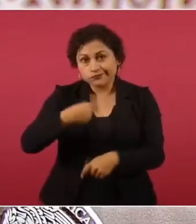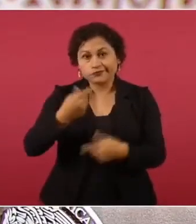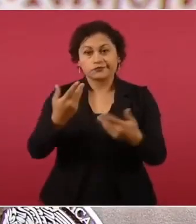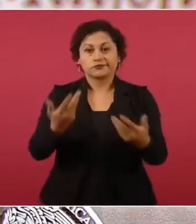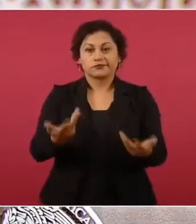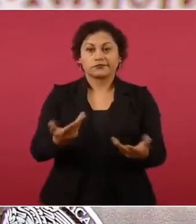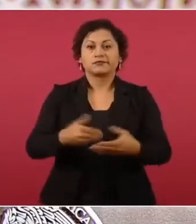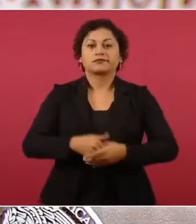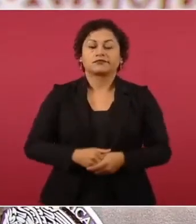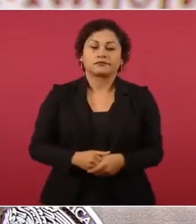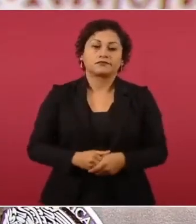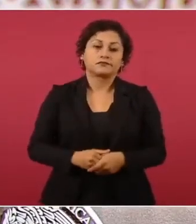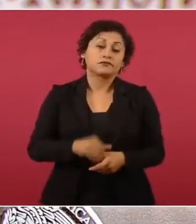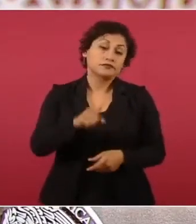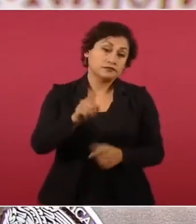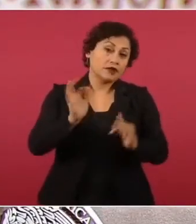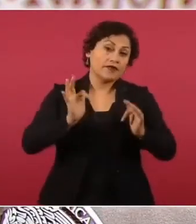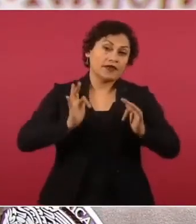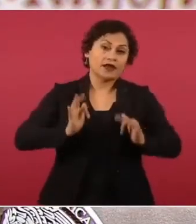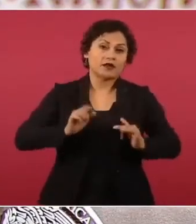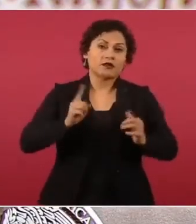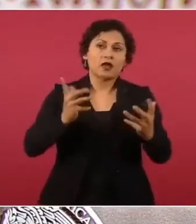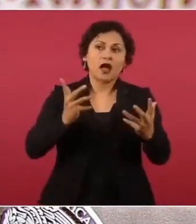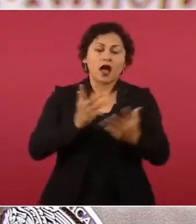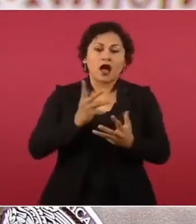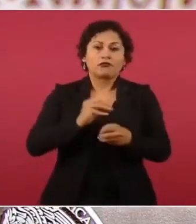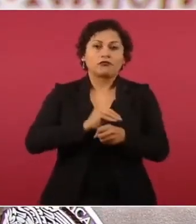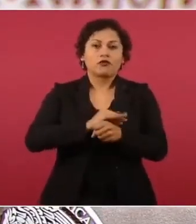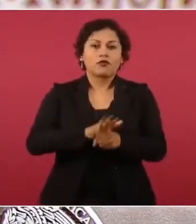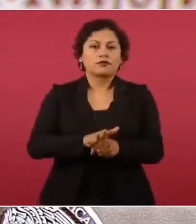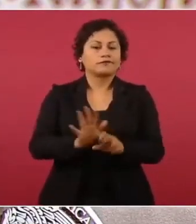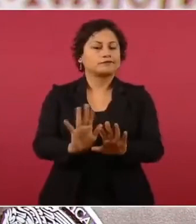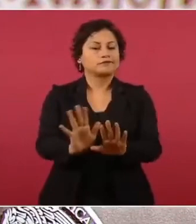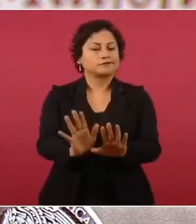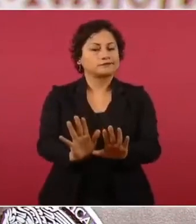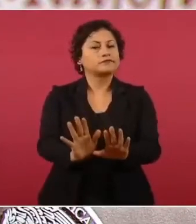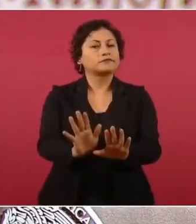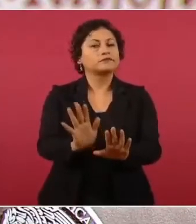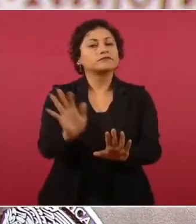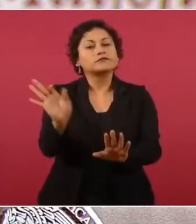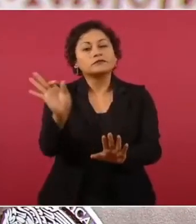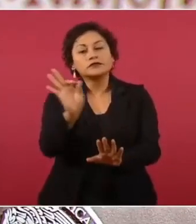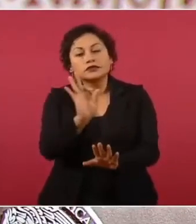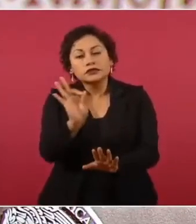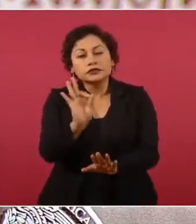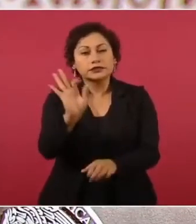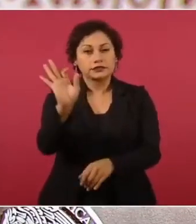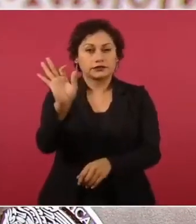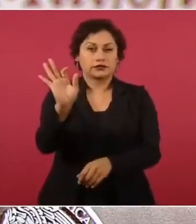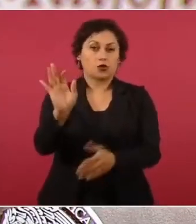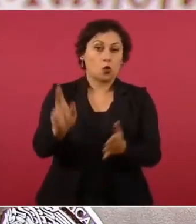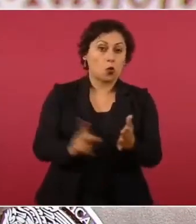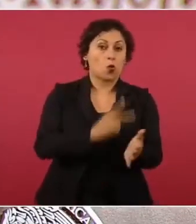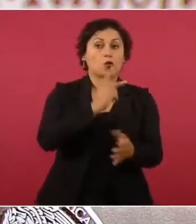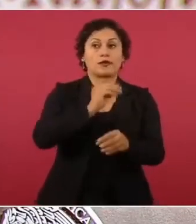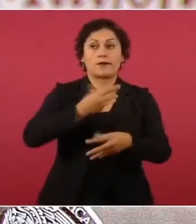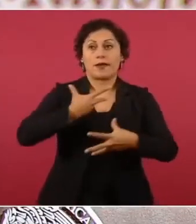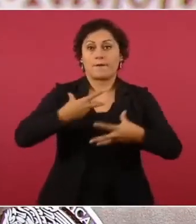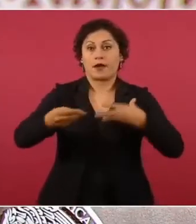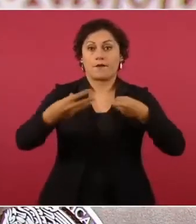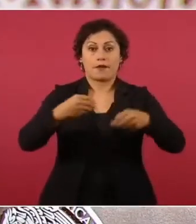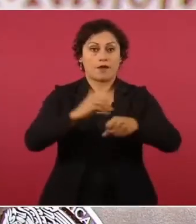debemos angustiarnos pensando que es COVID. Si en algún momento se presentara un repunte de COVID, como puede ser el caso